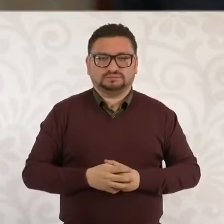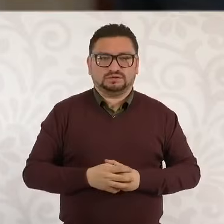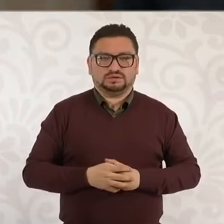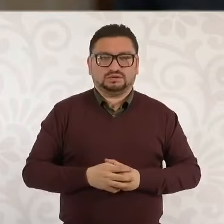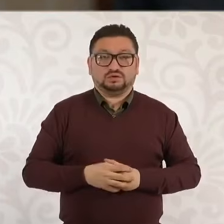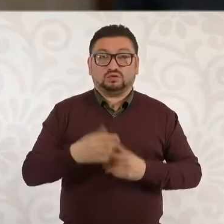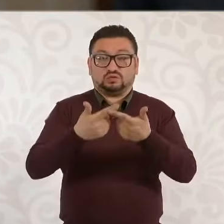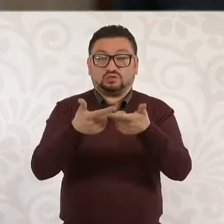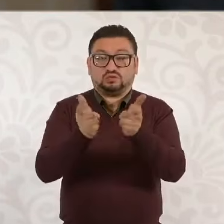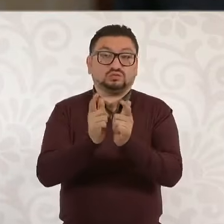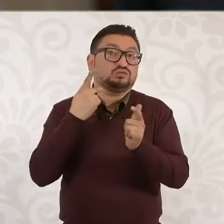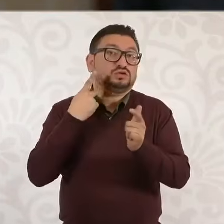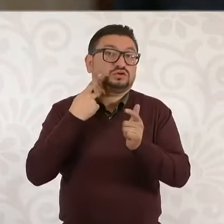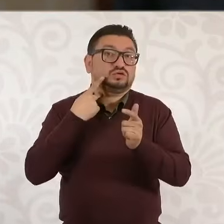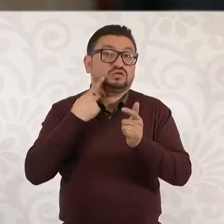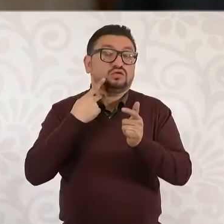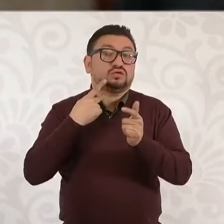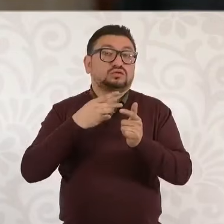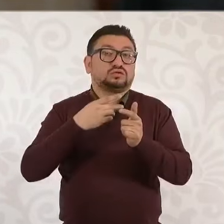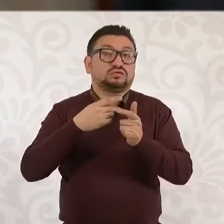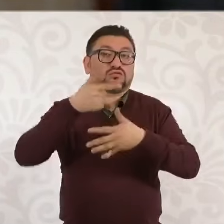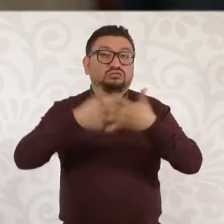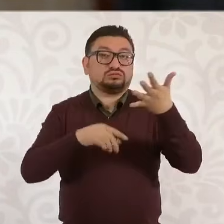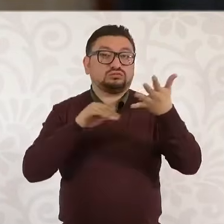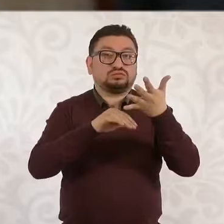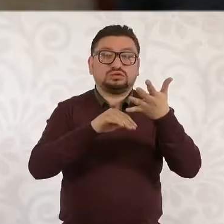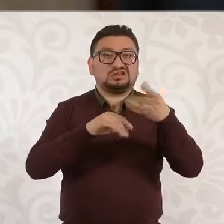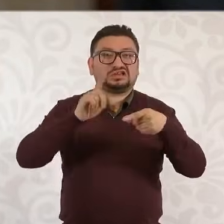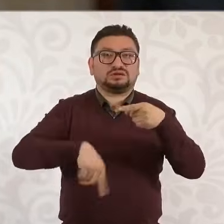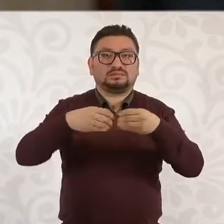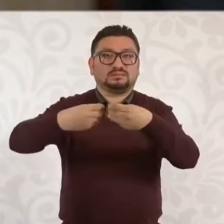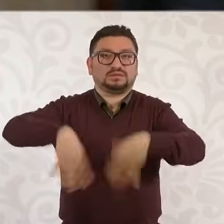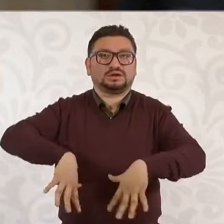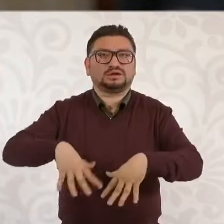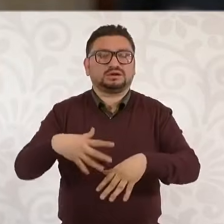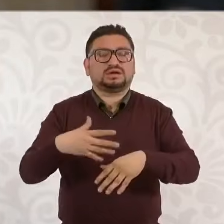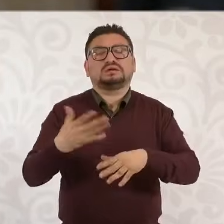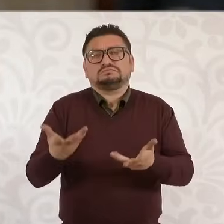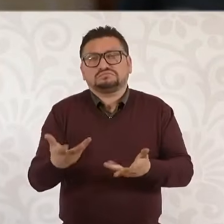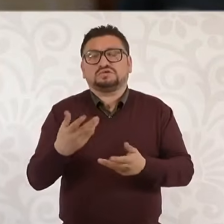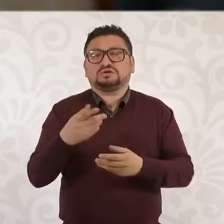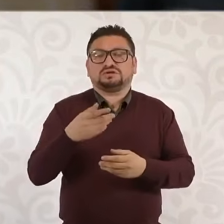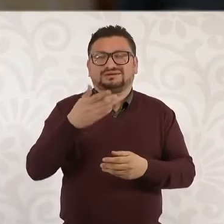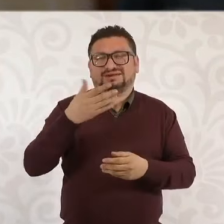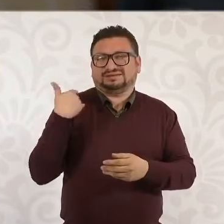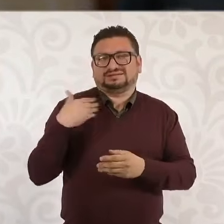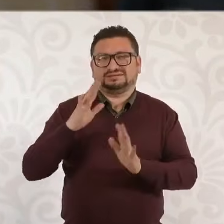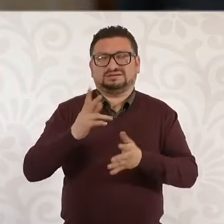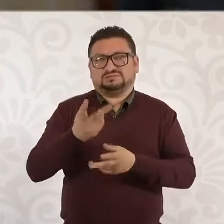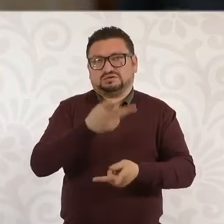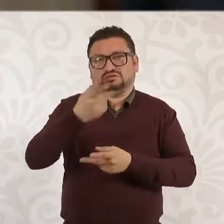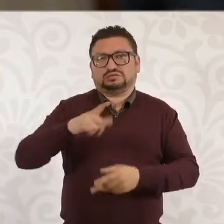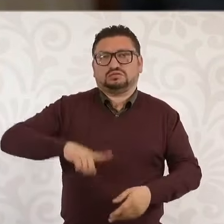registro de un partido político. Usted ya ha comentado, ya se le ha preguntado en este momento sobre los financiamientos, de